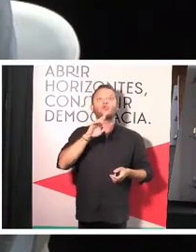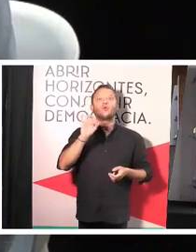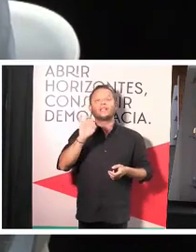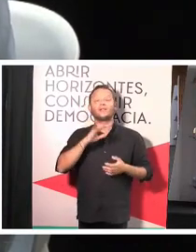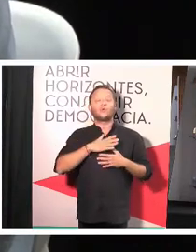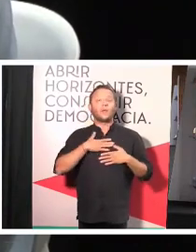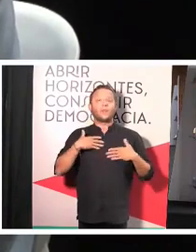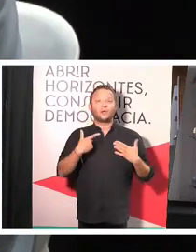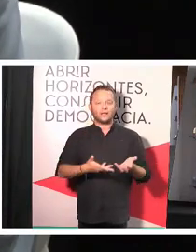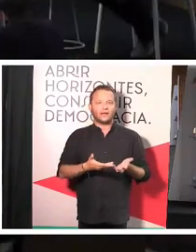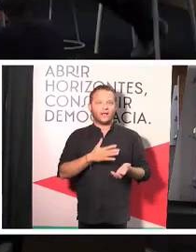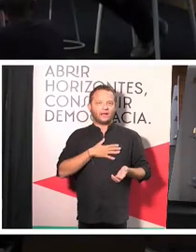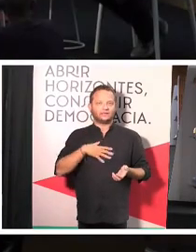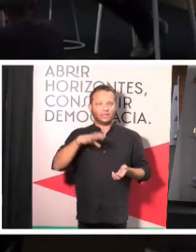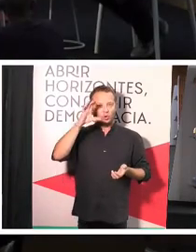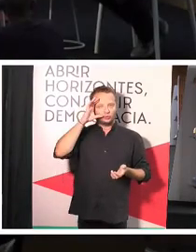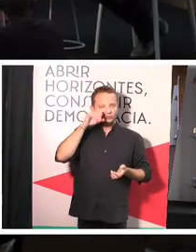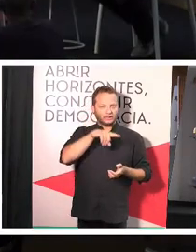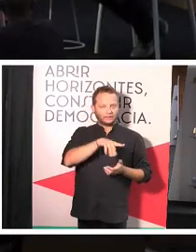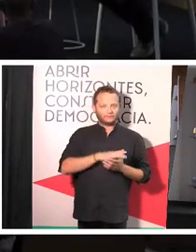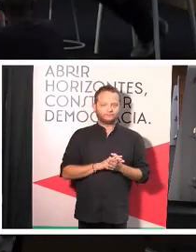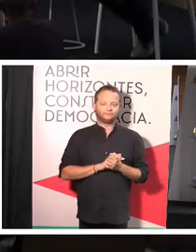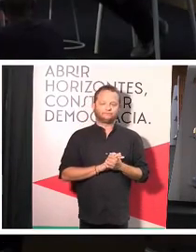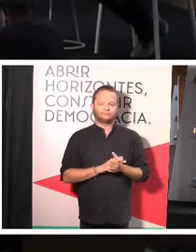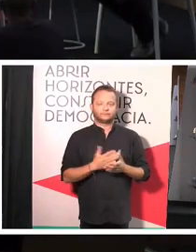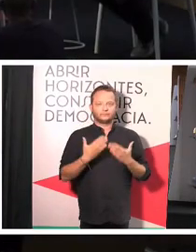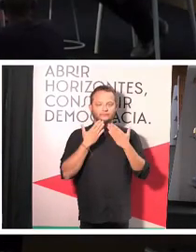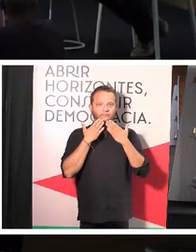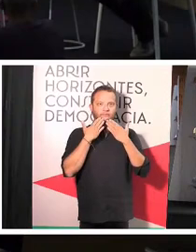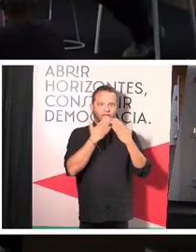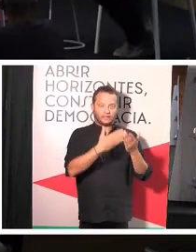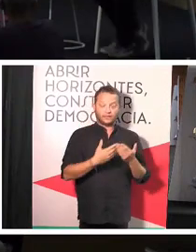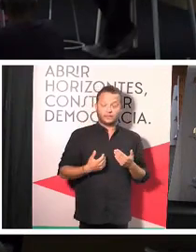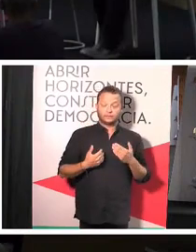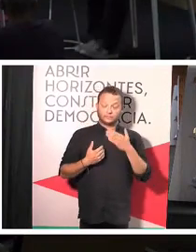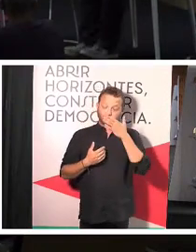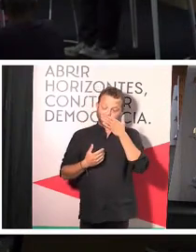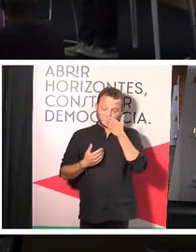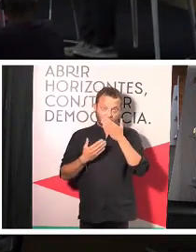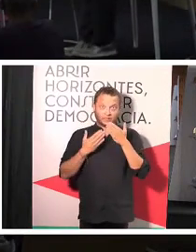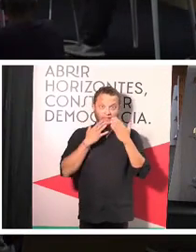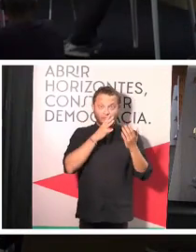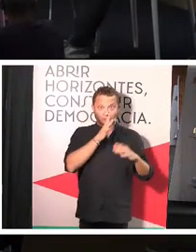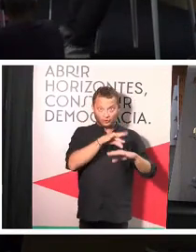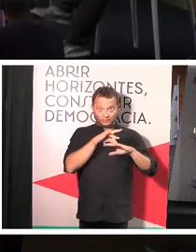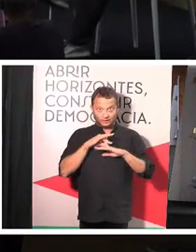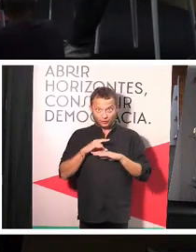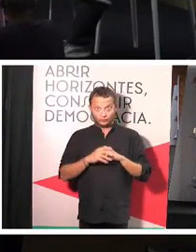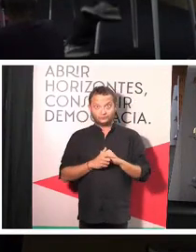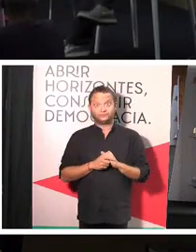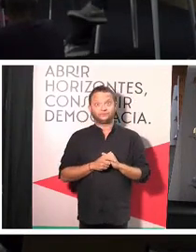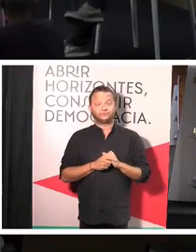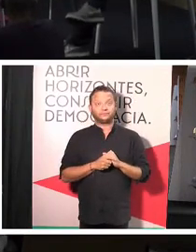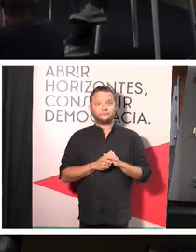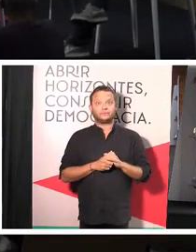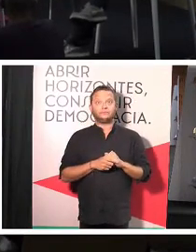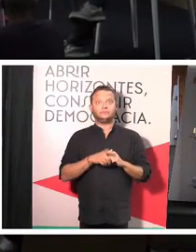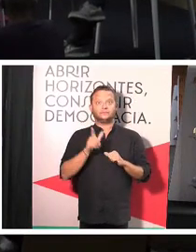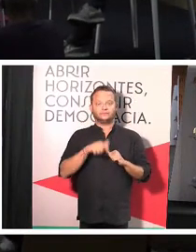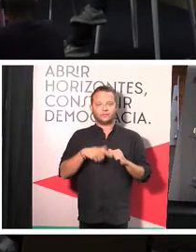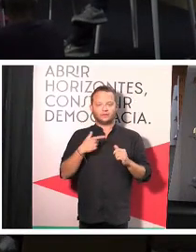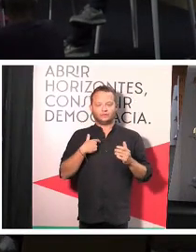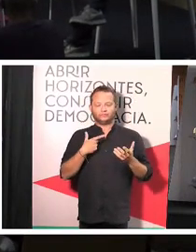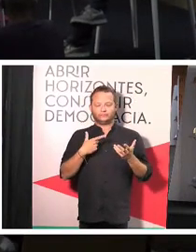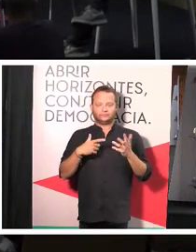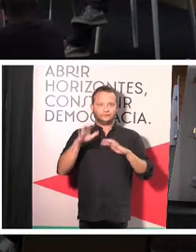quieras, encantados de escucharte. Bueno, gracias por la invitación. Tengo un cacao